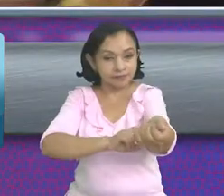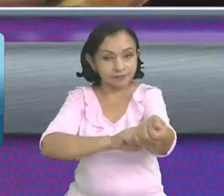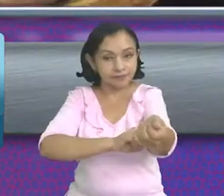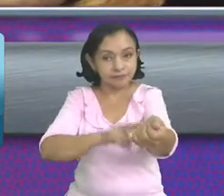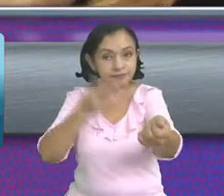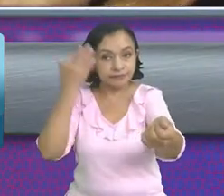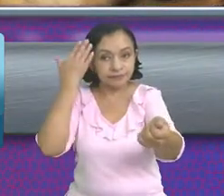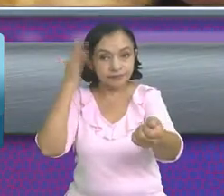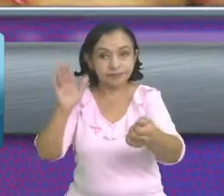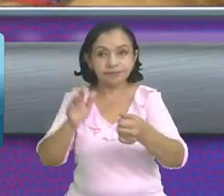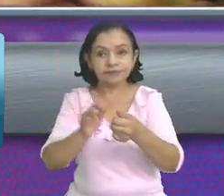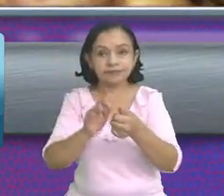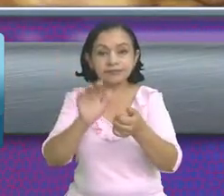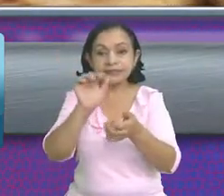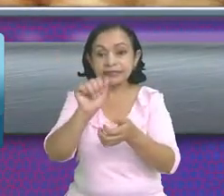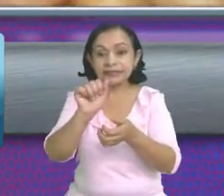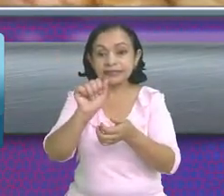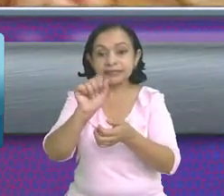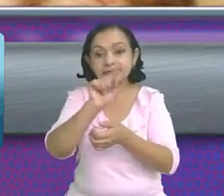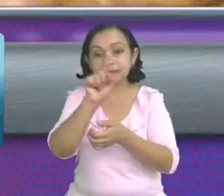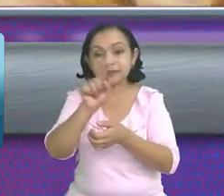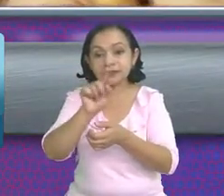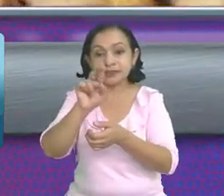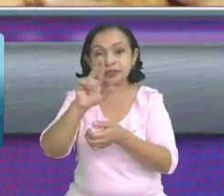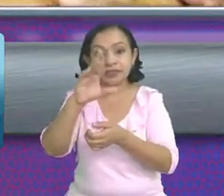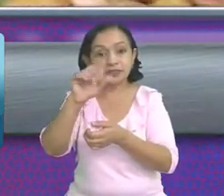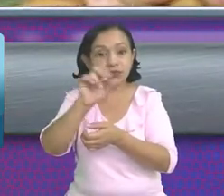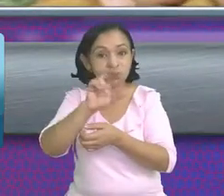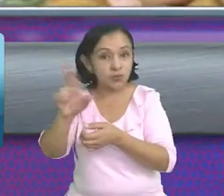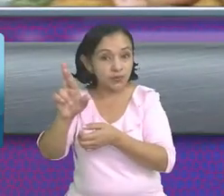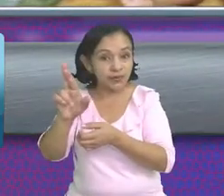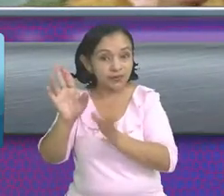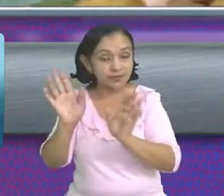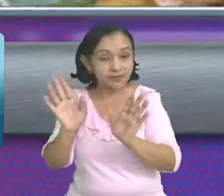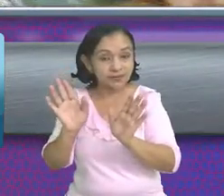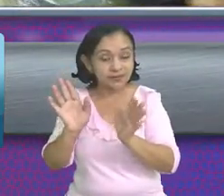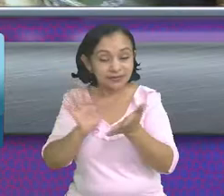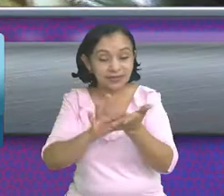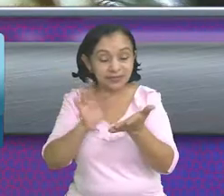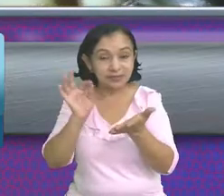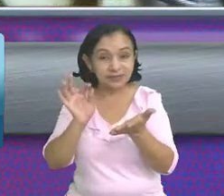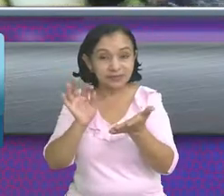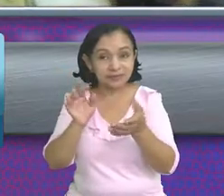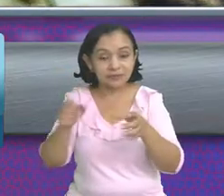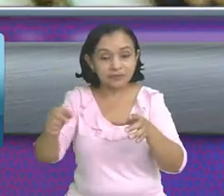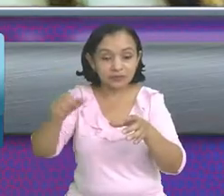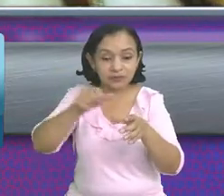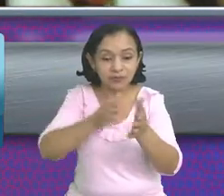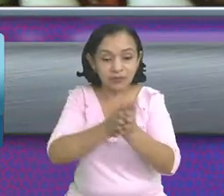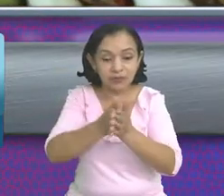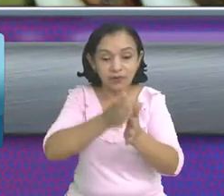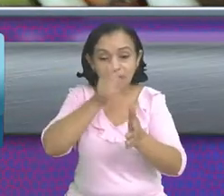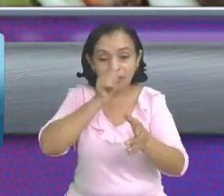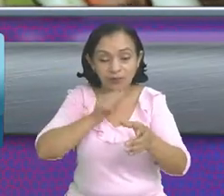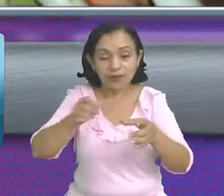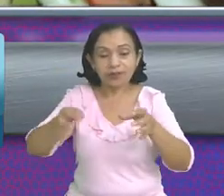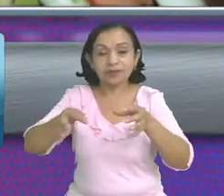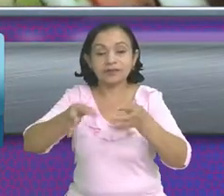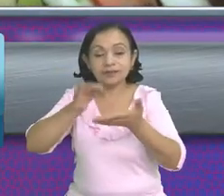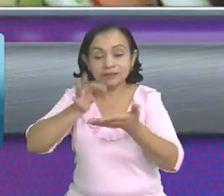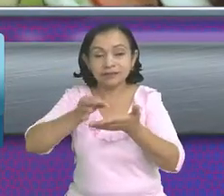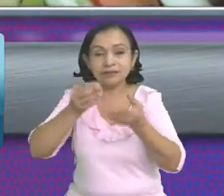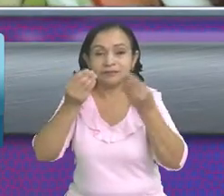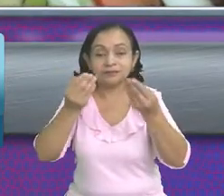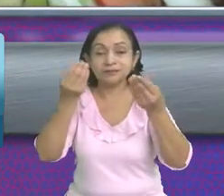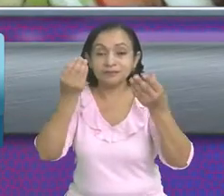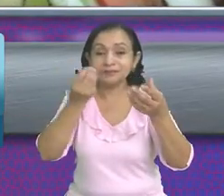saber lo siguiente. El azúcar, si bien es cierto, pues es para endulzar los productos y se utiliza en